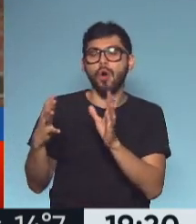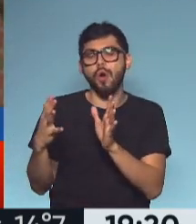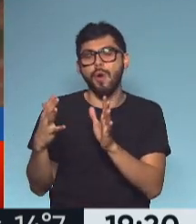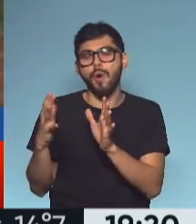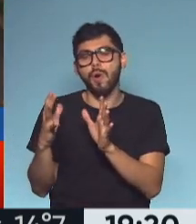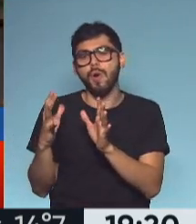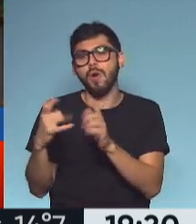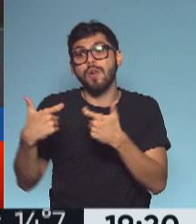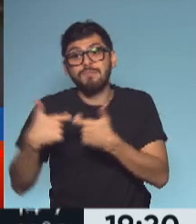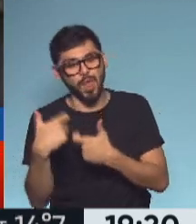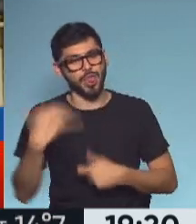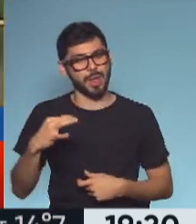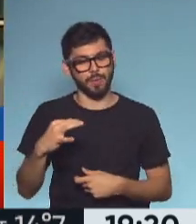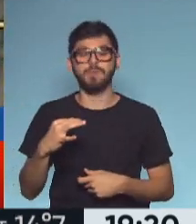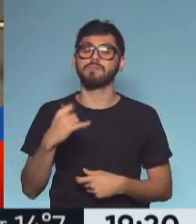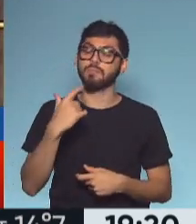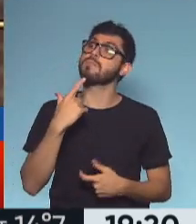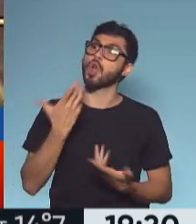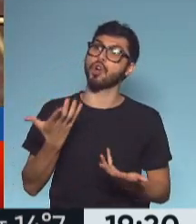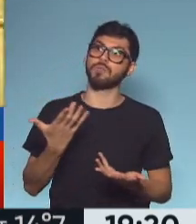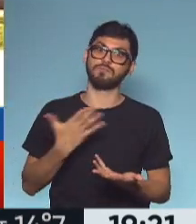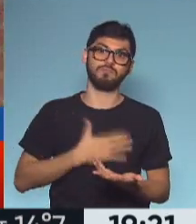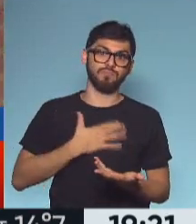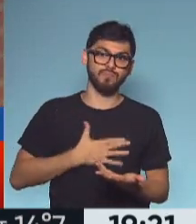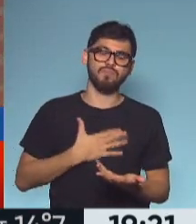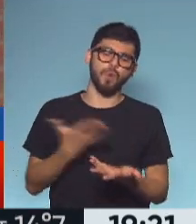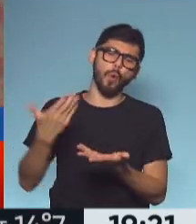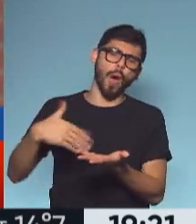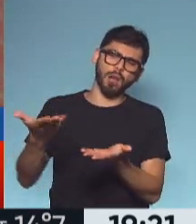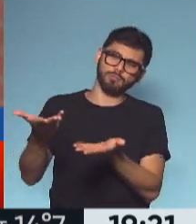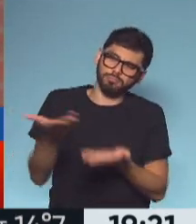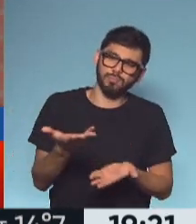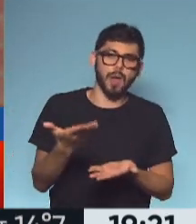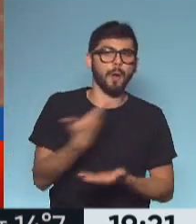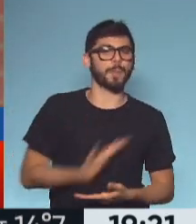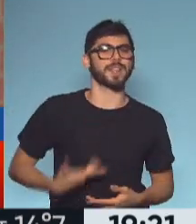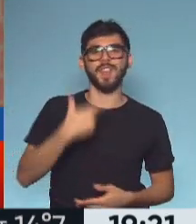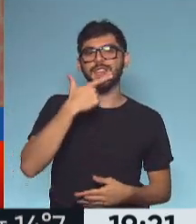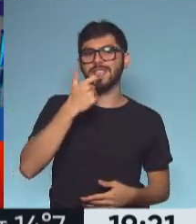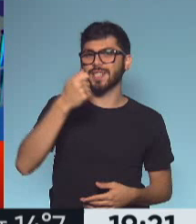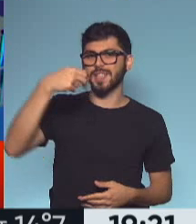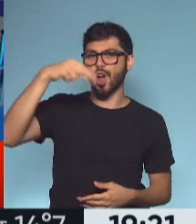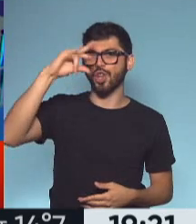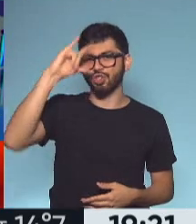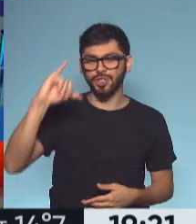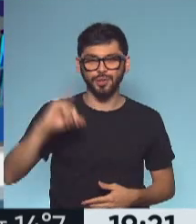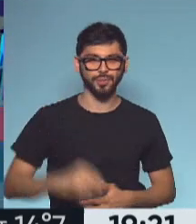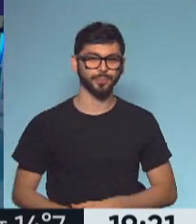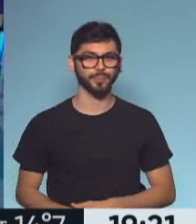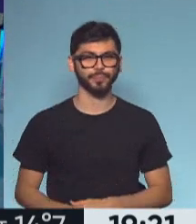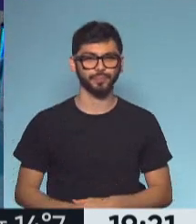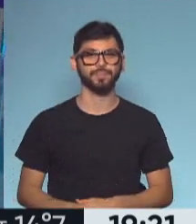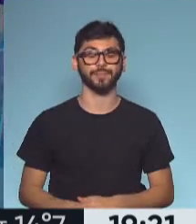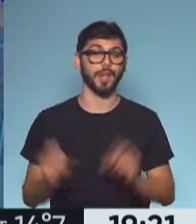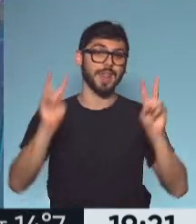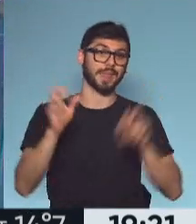esa expectativa lo vamos a recibir y con todo el cariño que él merece al presidente Sánchez en Argentina. Ineludible el